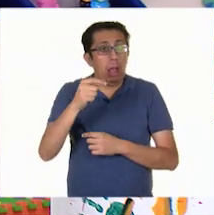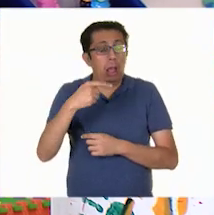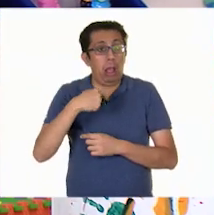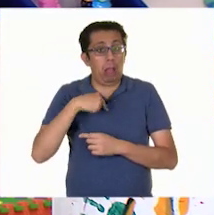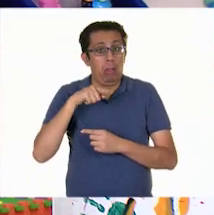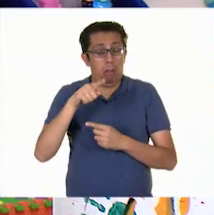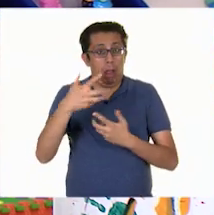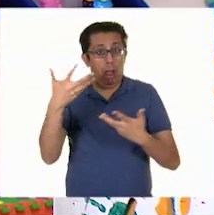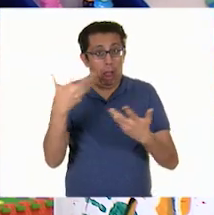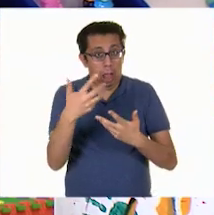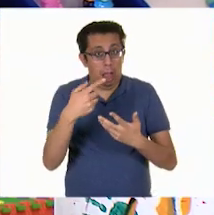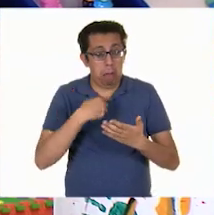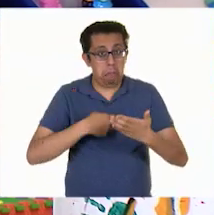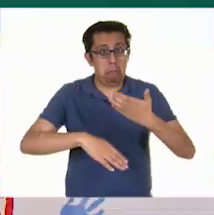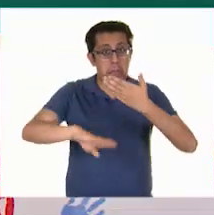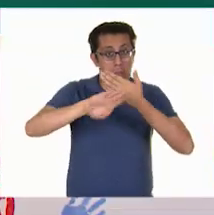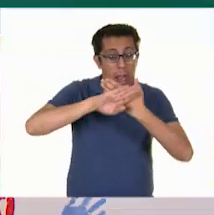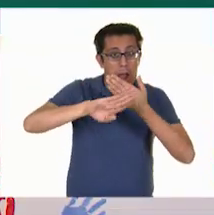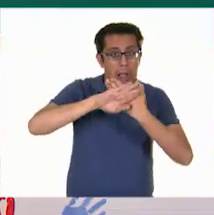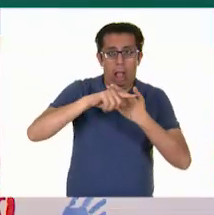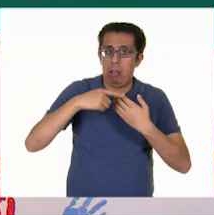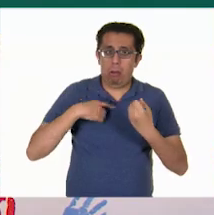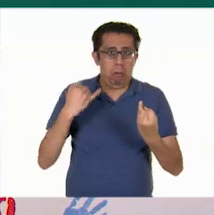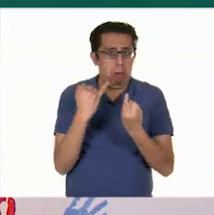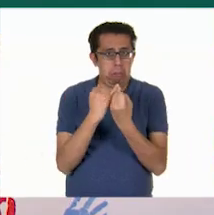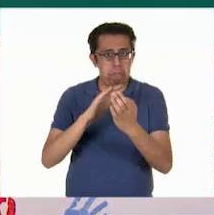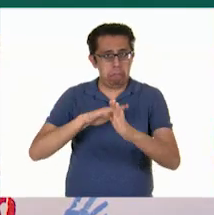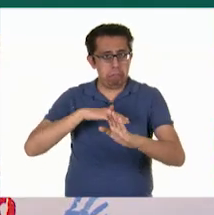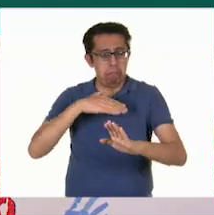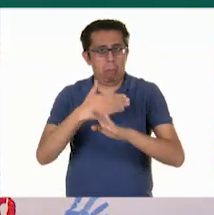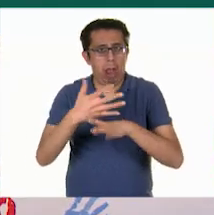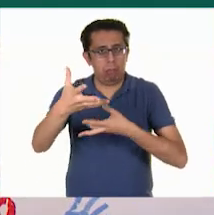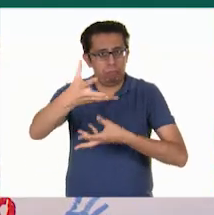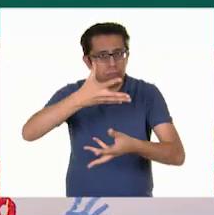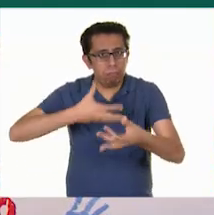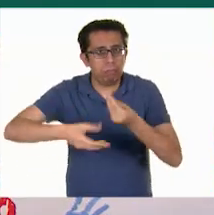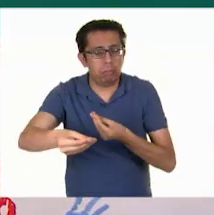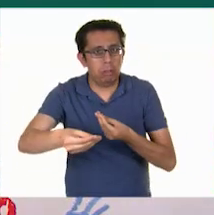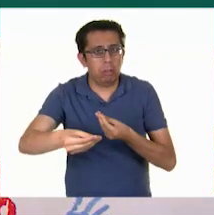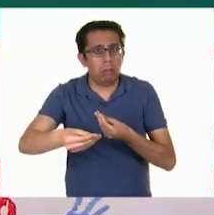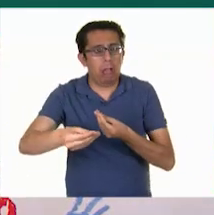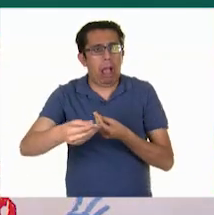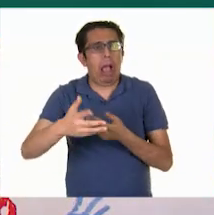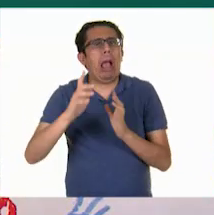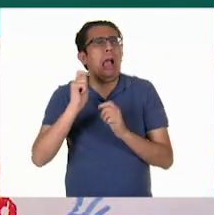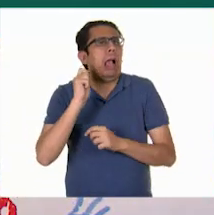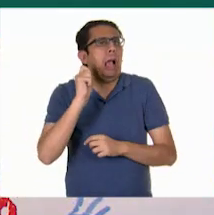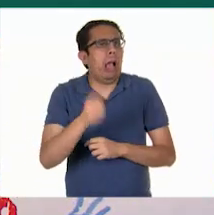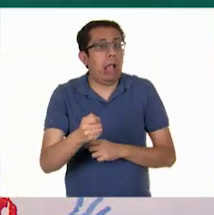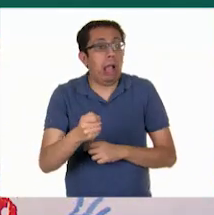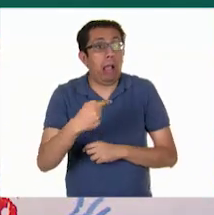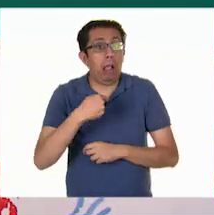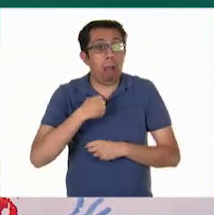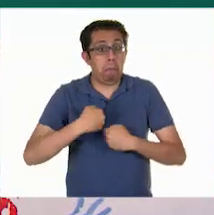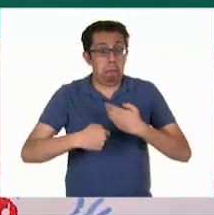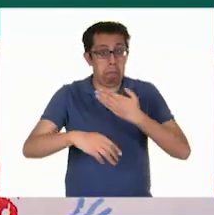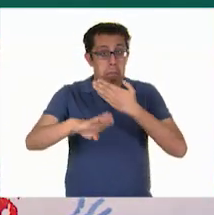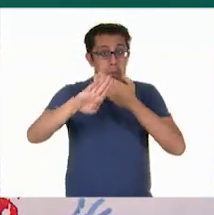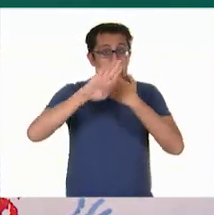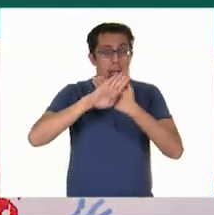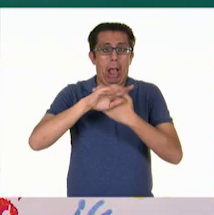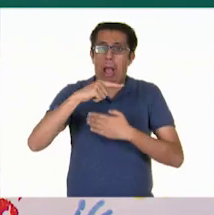y diente por diente, ¿estoy bien? Así ¿sí? es. Ah. De alguna manera, sí, se imponía un castigo igual al crimen